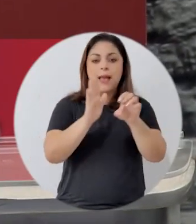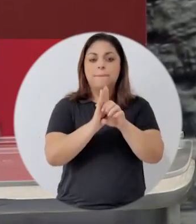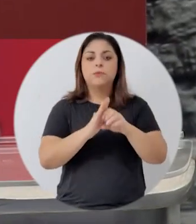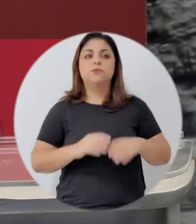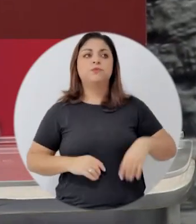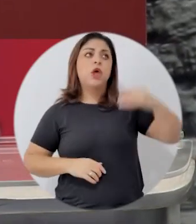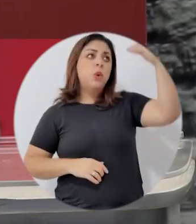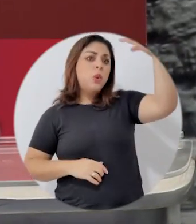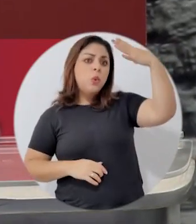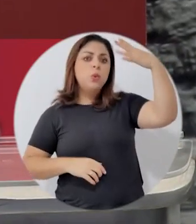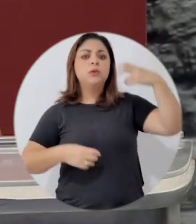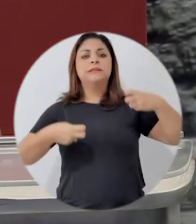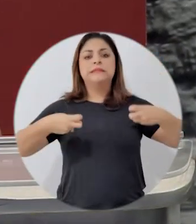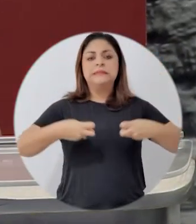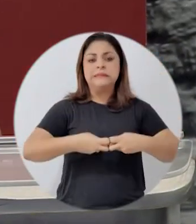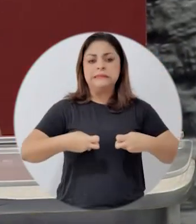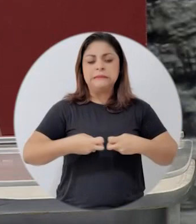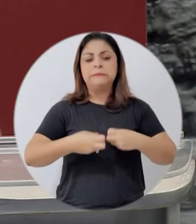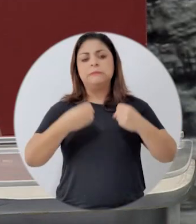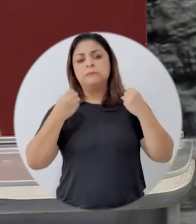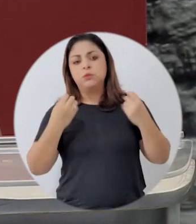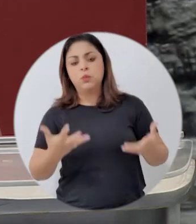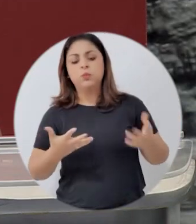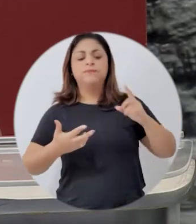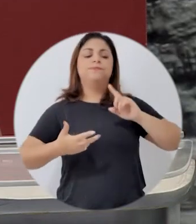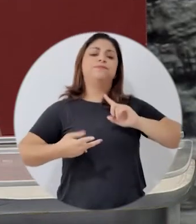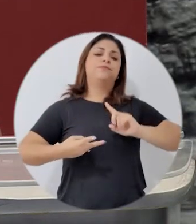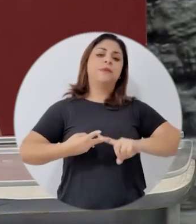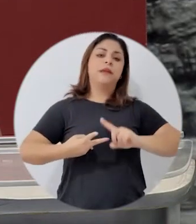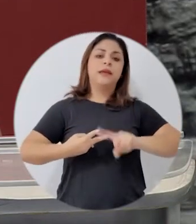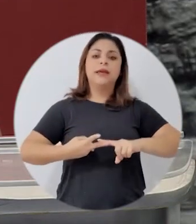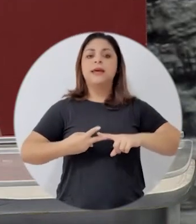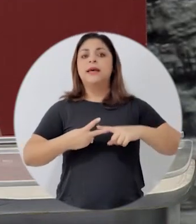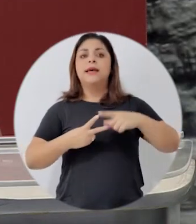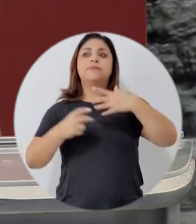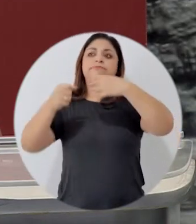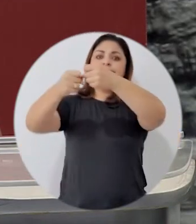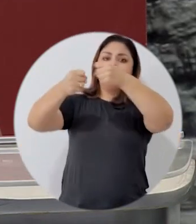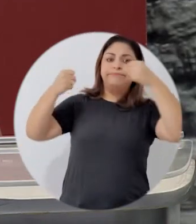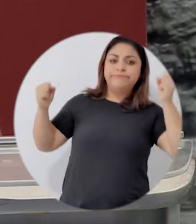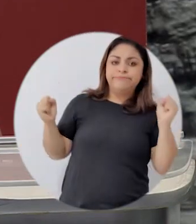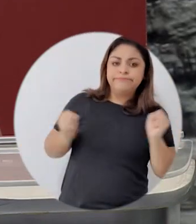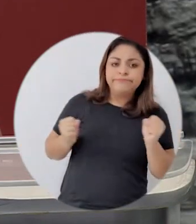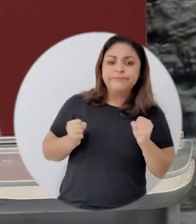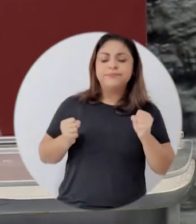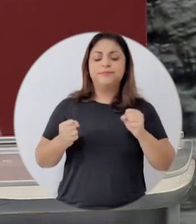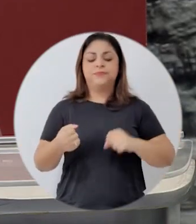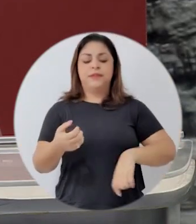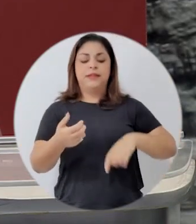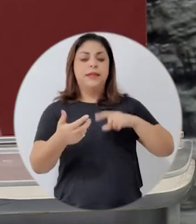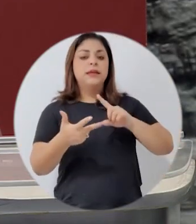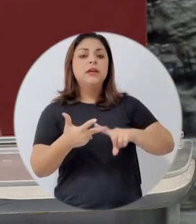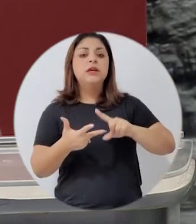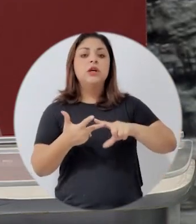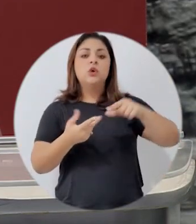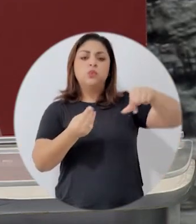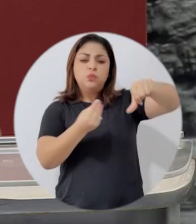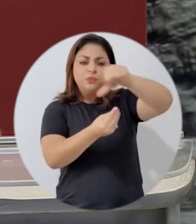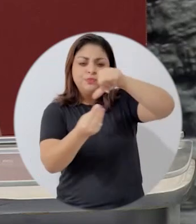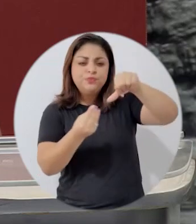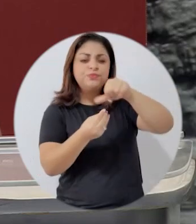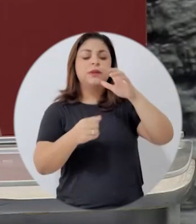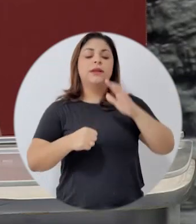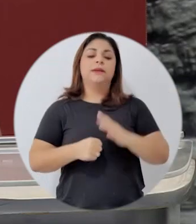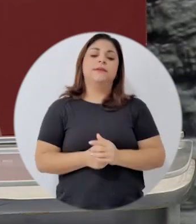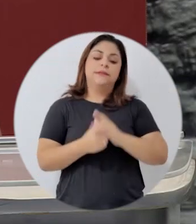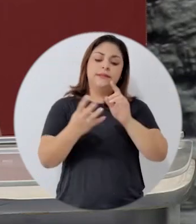consumo eléctrico, quema de hidrocarburos, gases de refrigerantes, lubricantes, tratamiento de